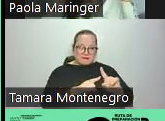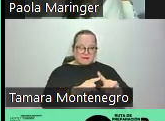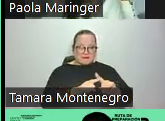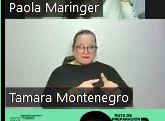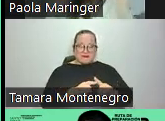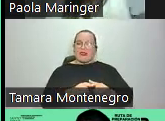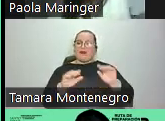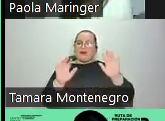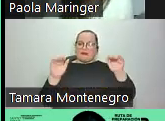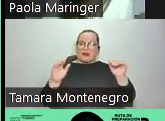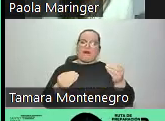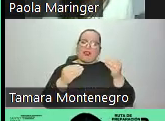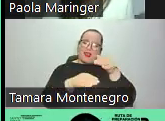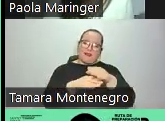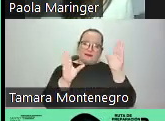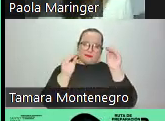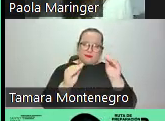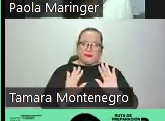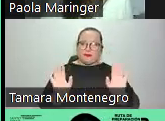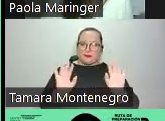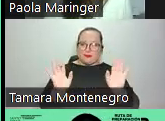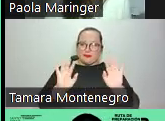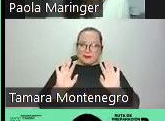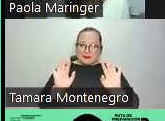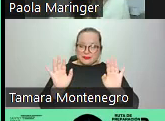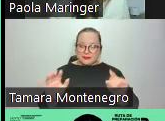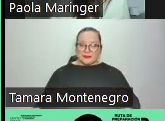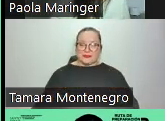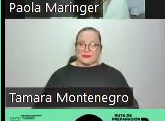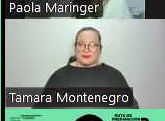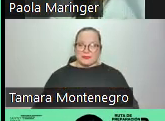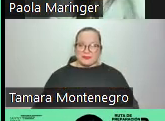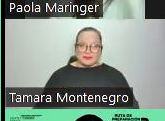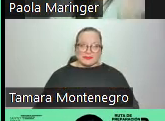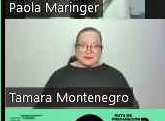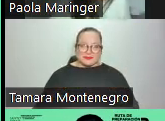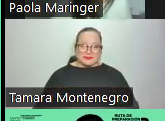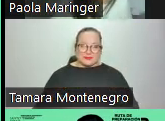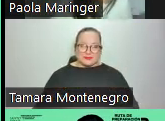Muy buenas noches. Gracias. Chao. Que estén Chao, bien. gracias.